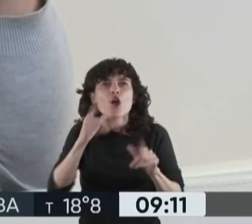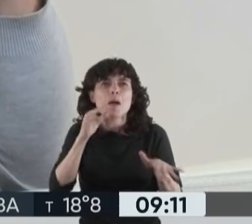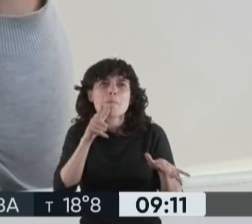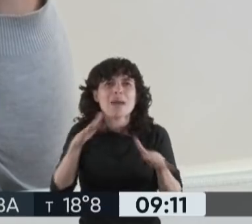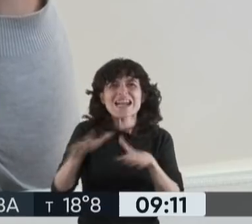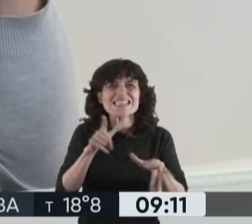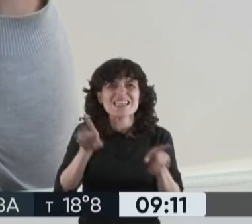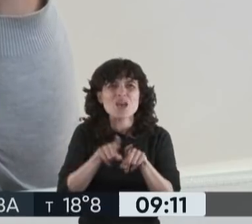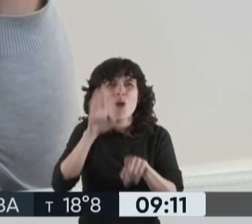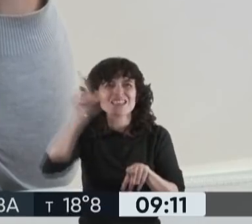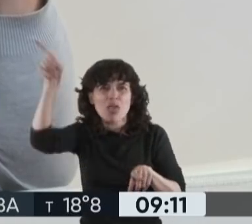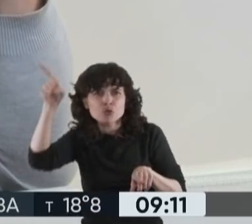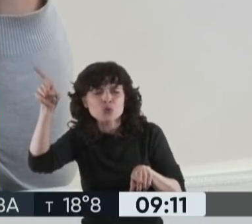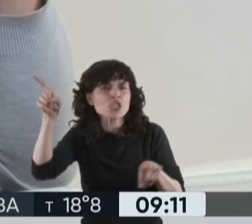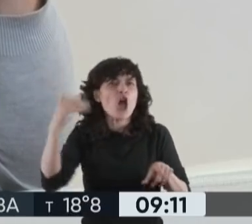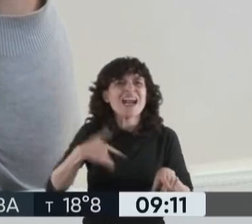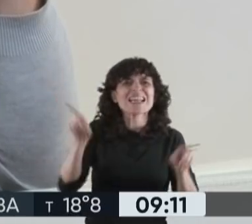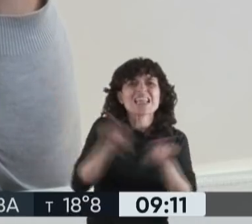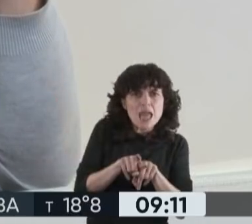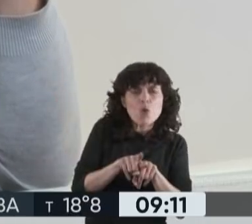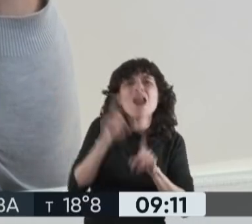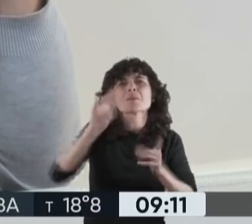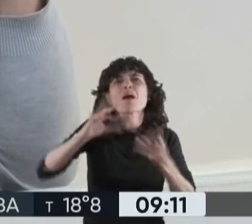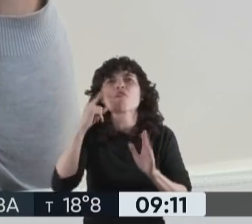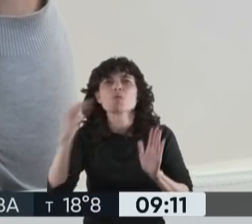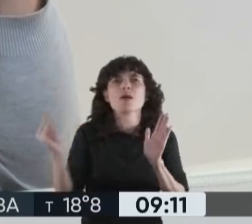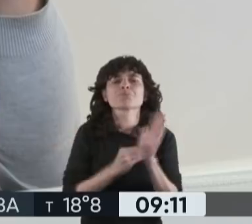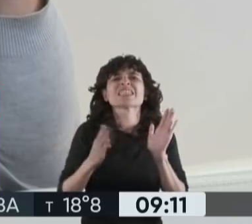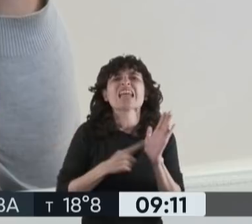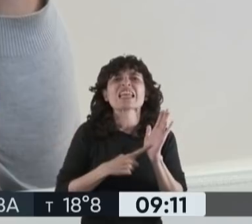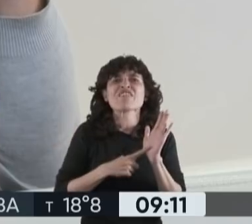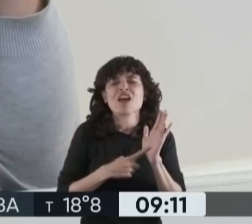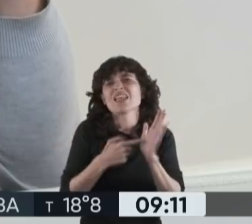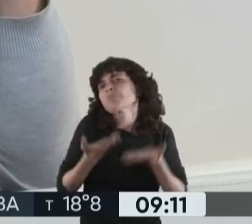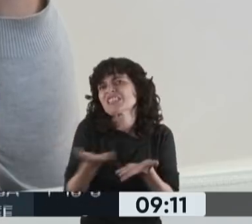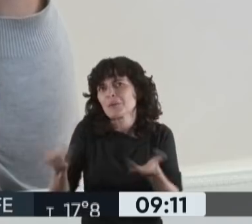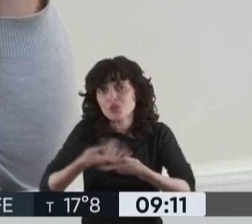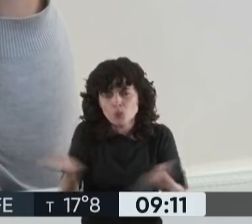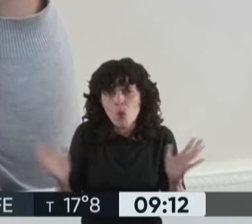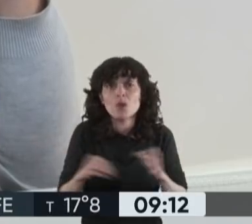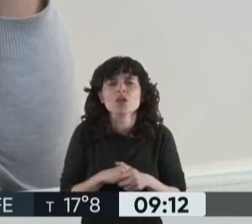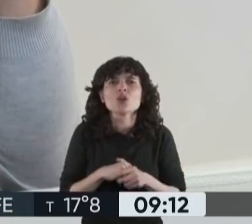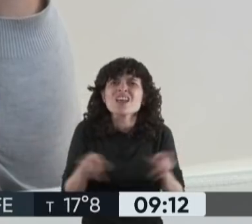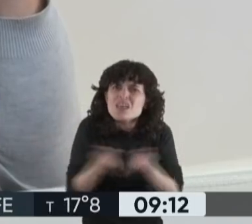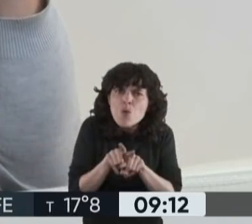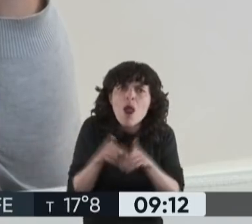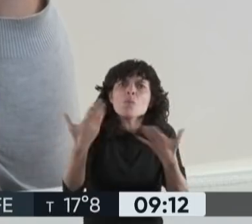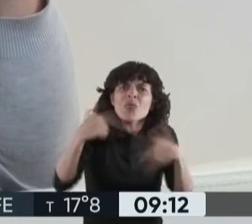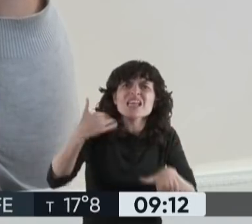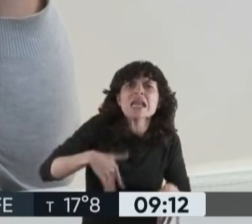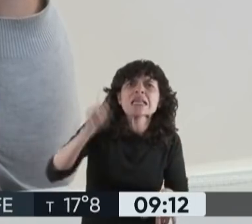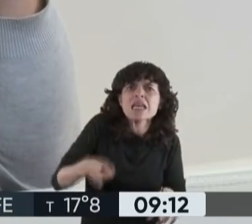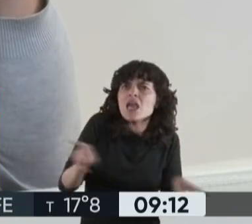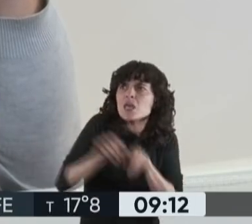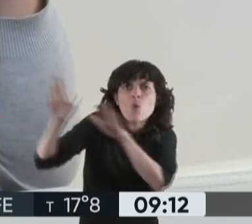gobierno está por implementar en las tarifas. ¿Es posible esto en la Argentina, bajar impuestos y analizar un esquema similar a